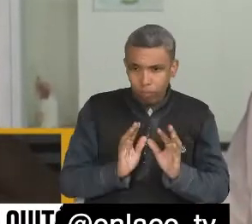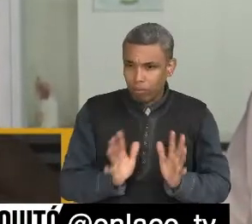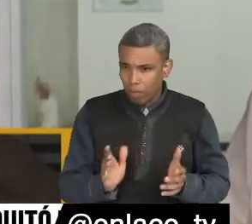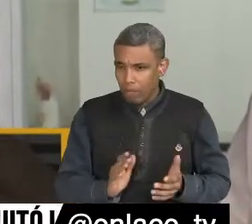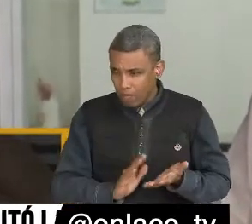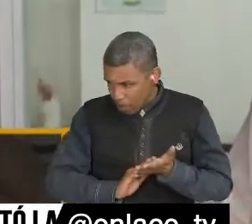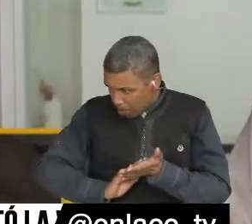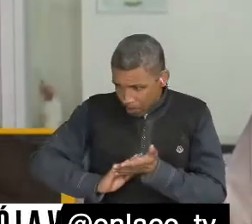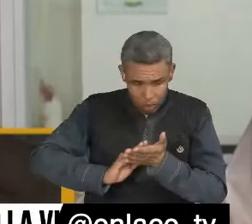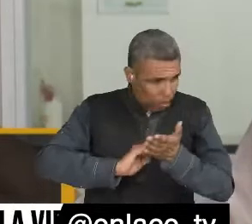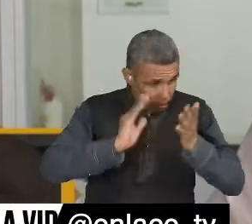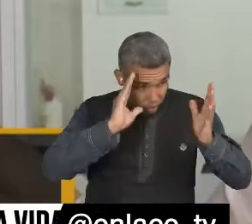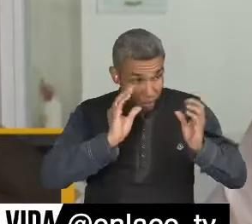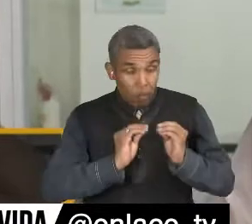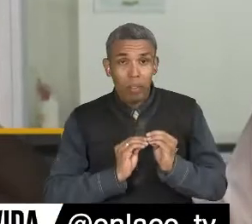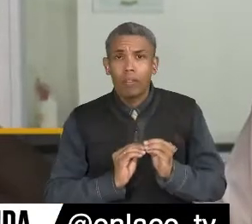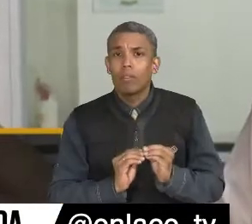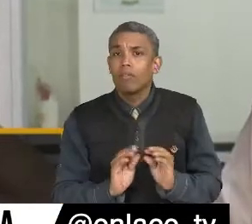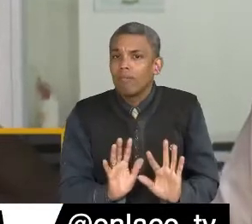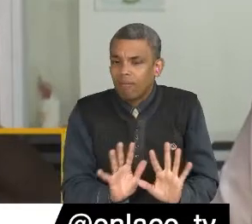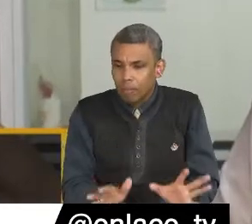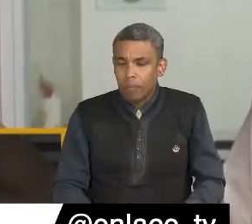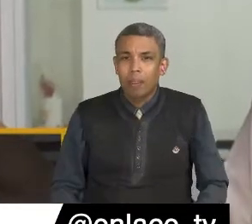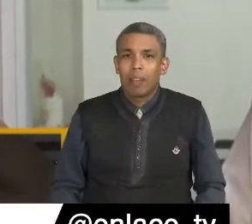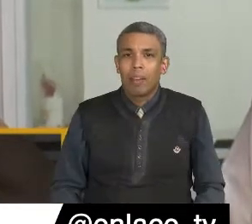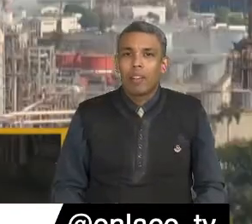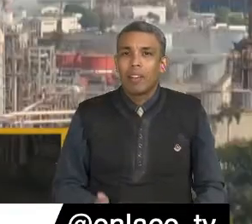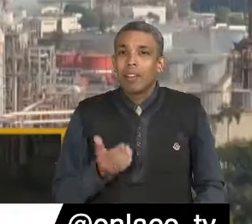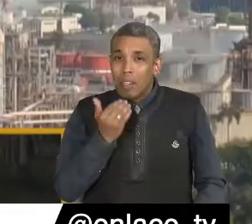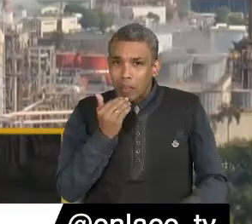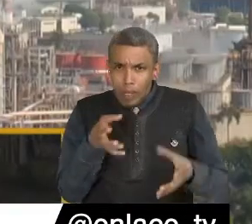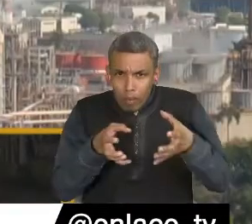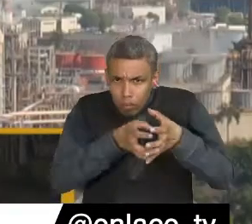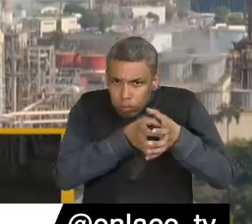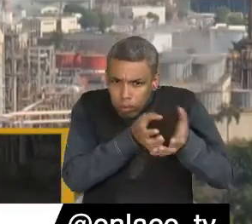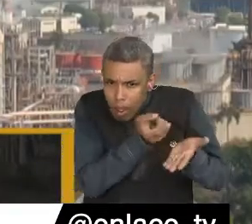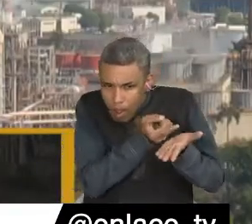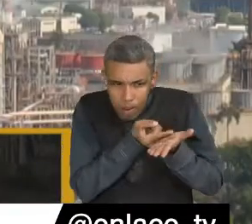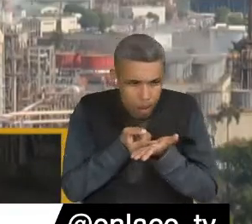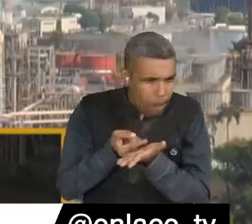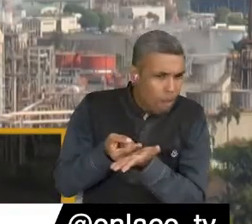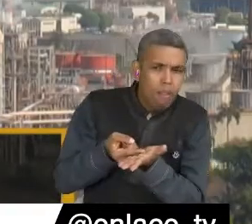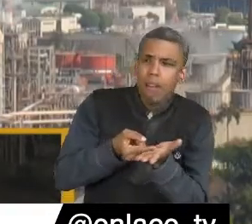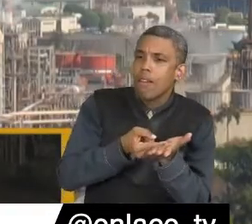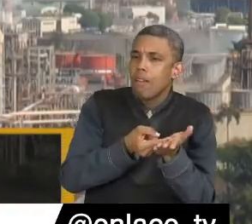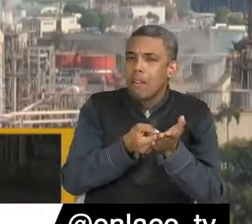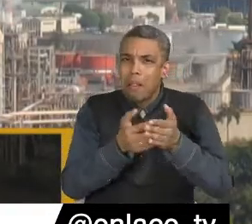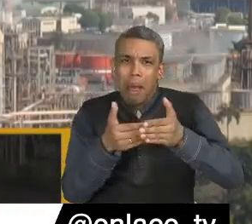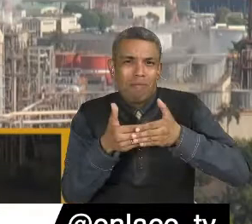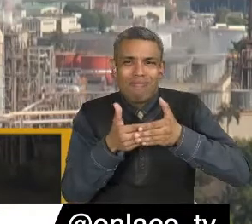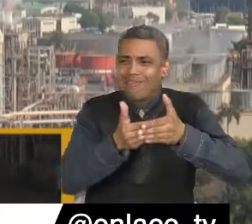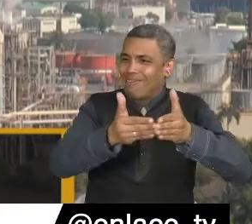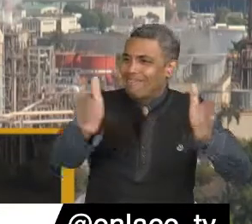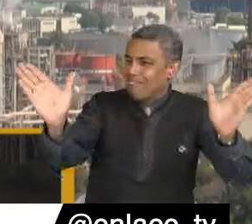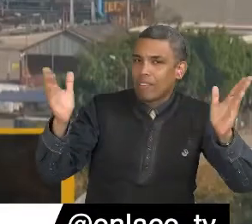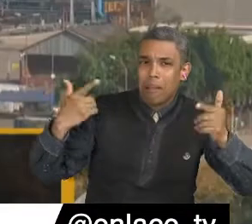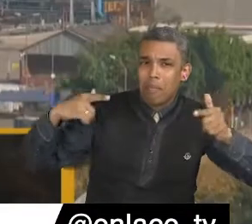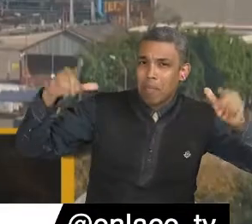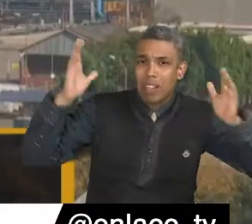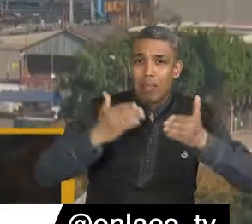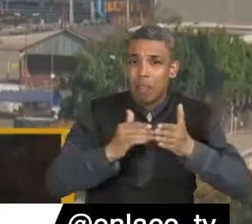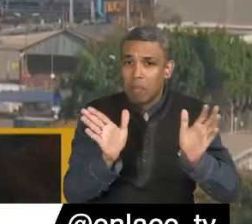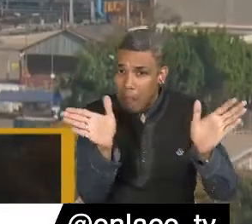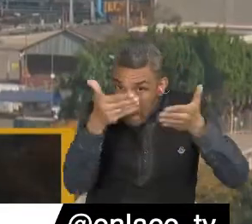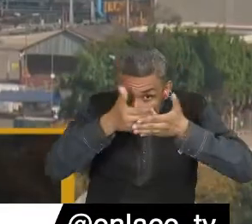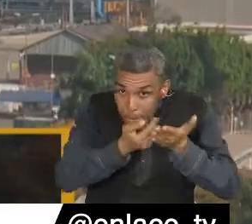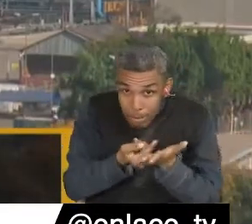de un cabildo abierto donde podamos lograr sensibilizar y hacer pedagogía frente a toda la ciudadanía de Barranca Bermeja sobre